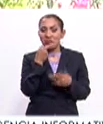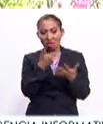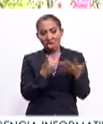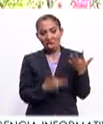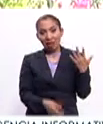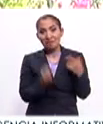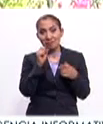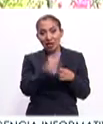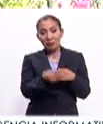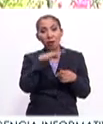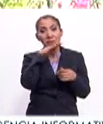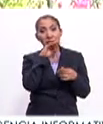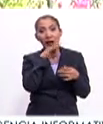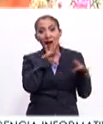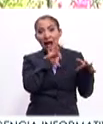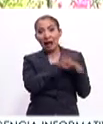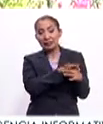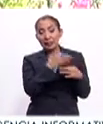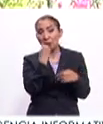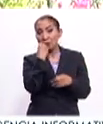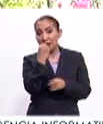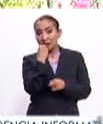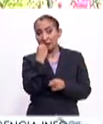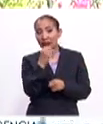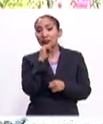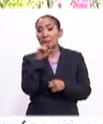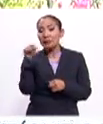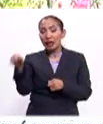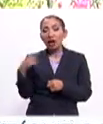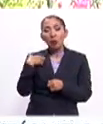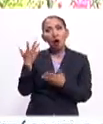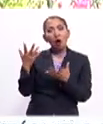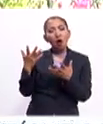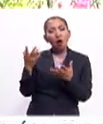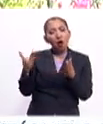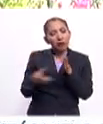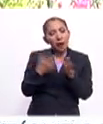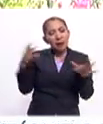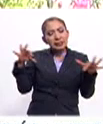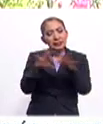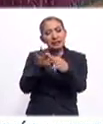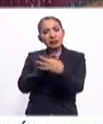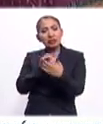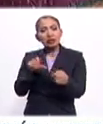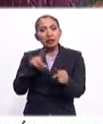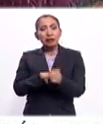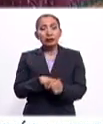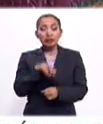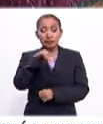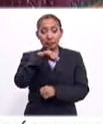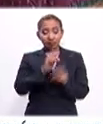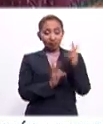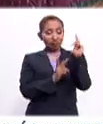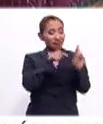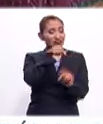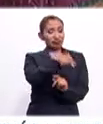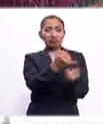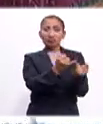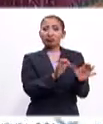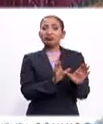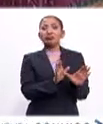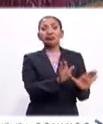cosas que tienen que ver con independencia alimentaria y también con reconstruir el tejido social. La milpa es